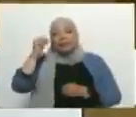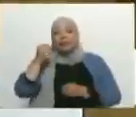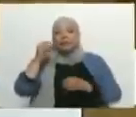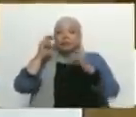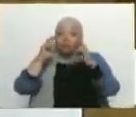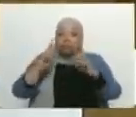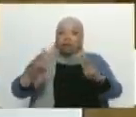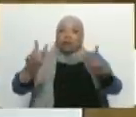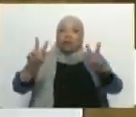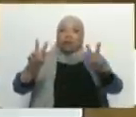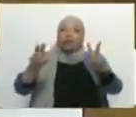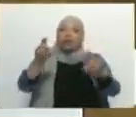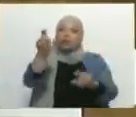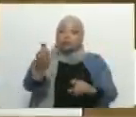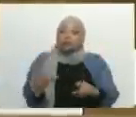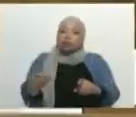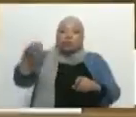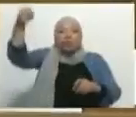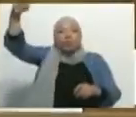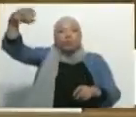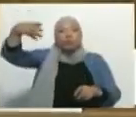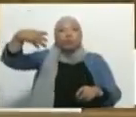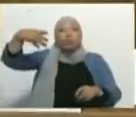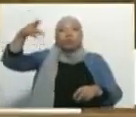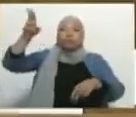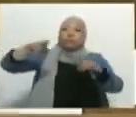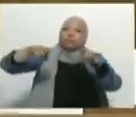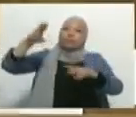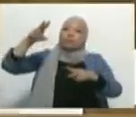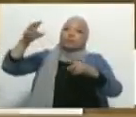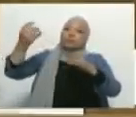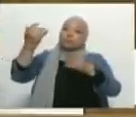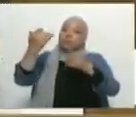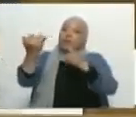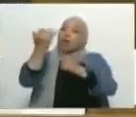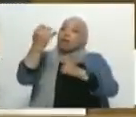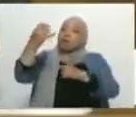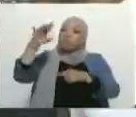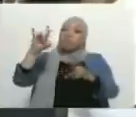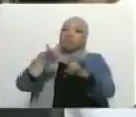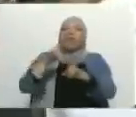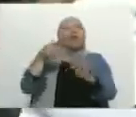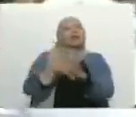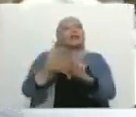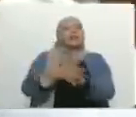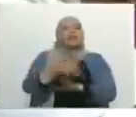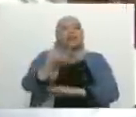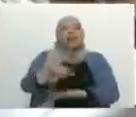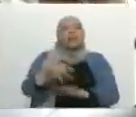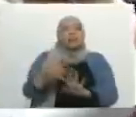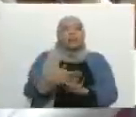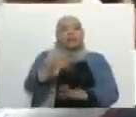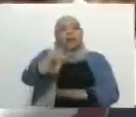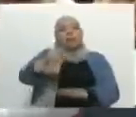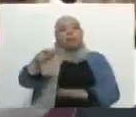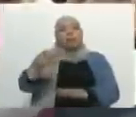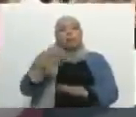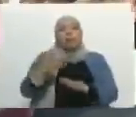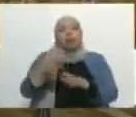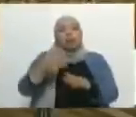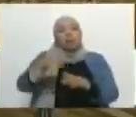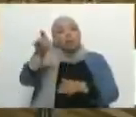ver el brillo del sol, aún teniéndolo de frente. Muchas gracias.